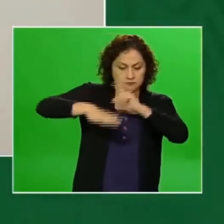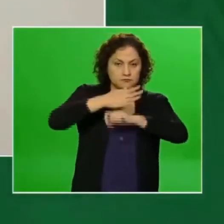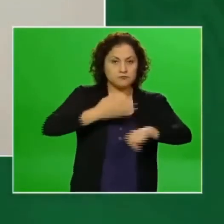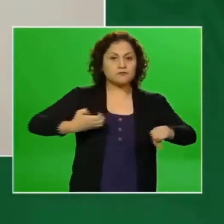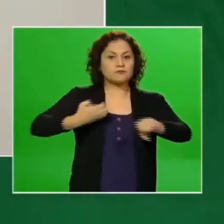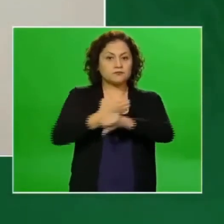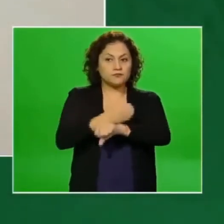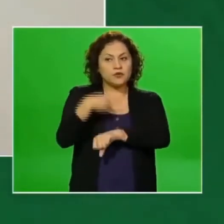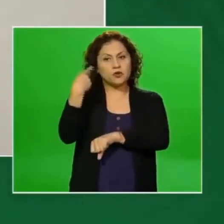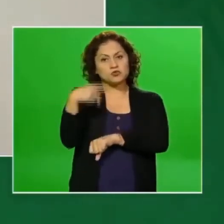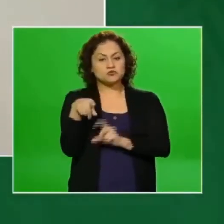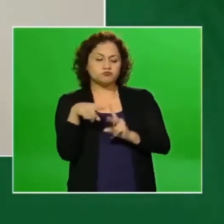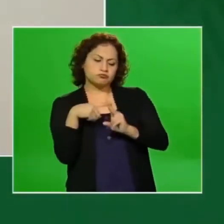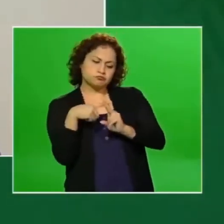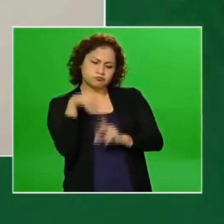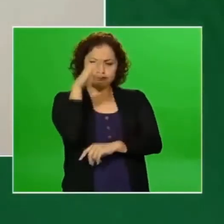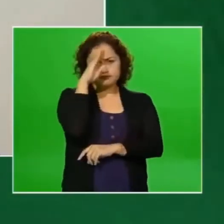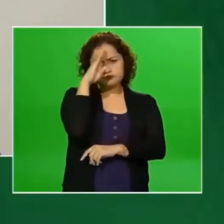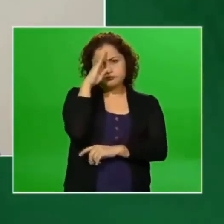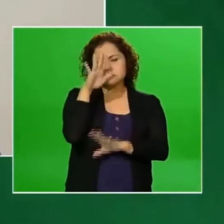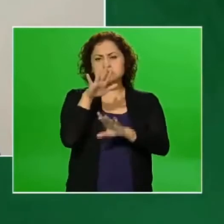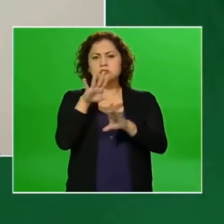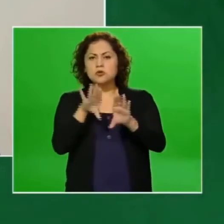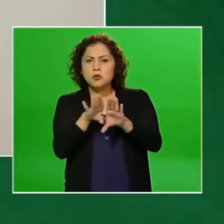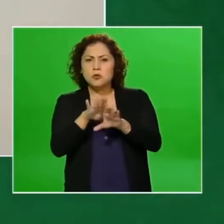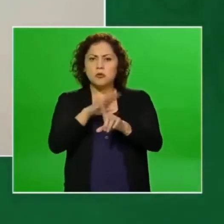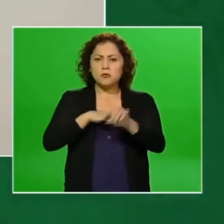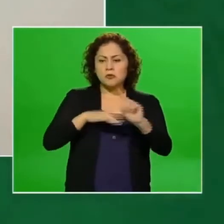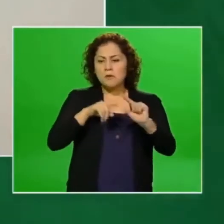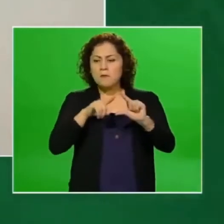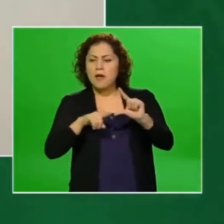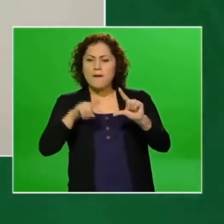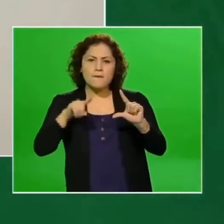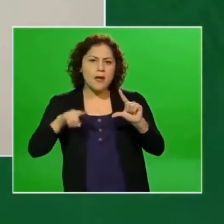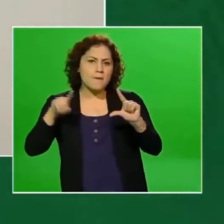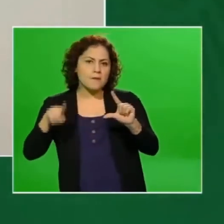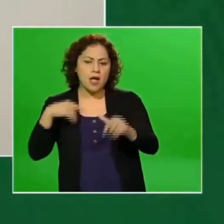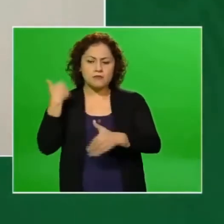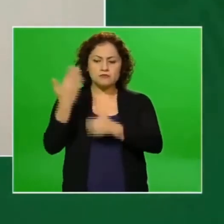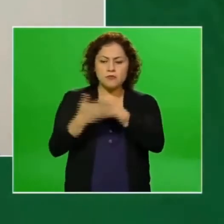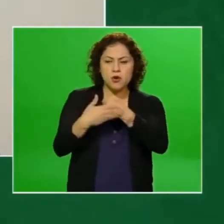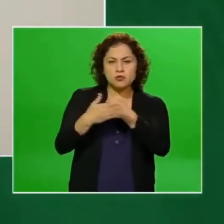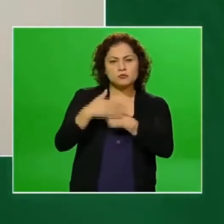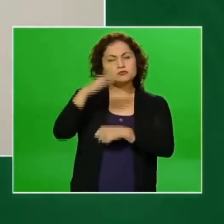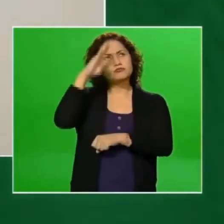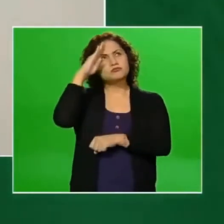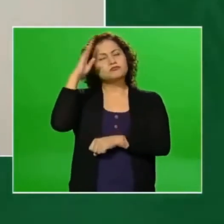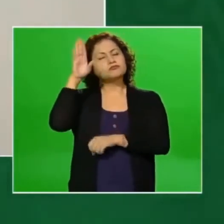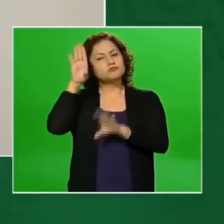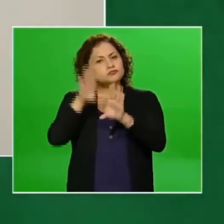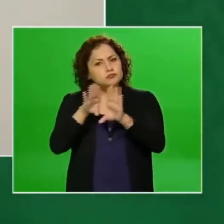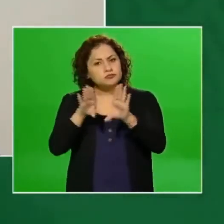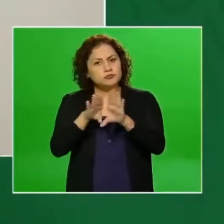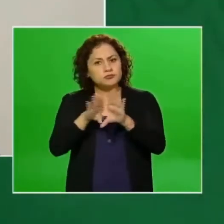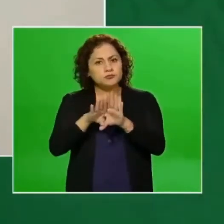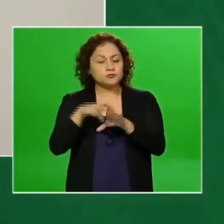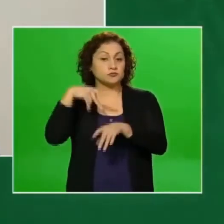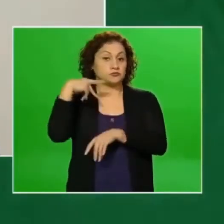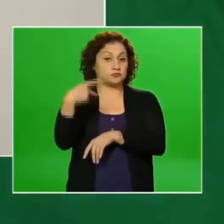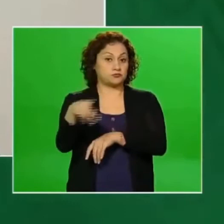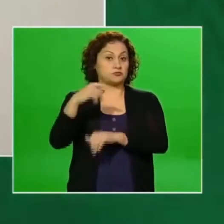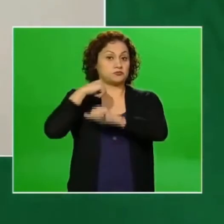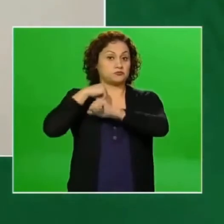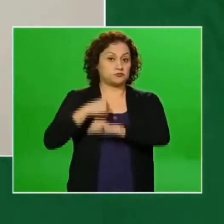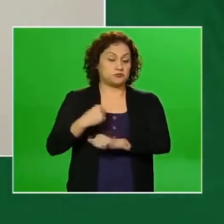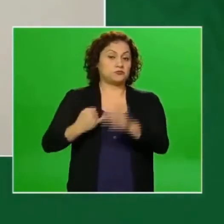Y hacen proyecciones, en su momento ven cuáles son las tendencias que están ocurriendo en la entidad, y